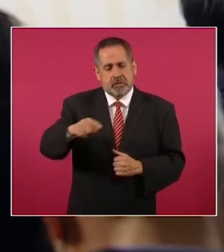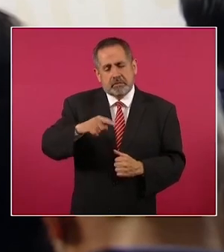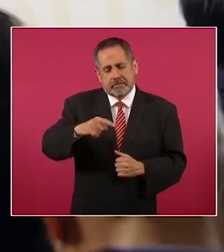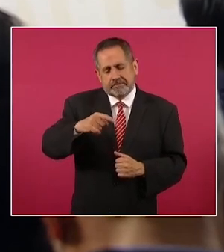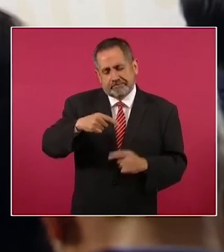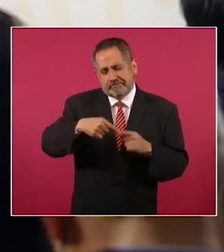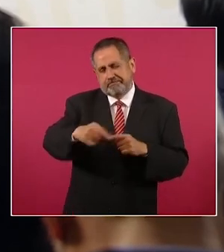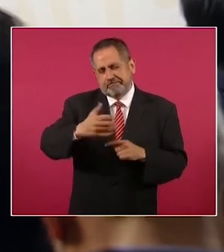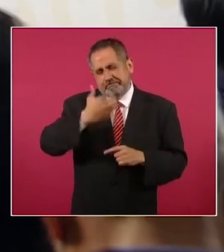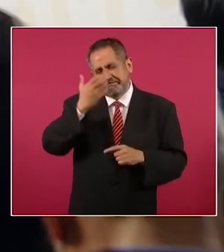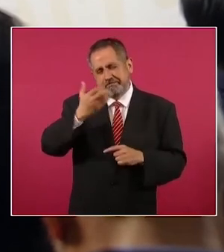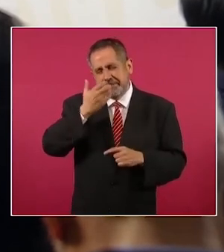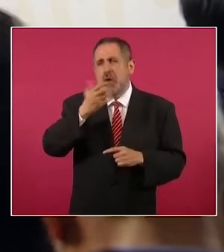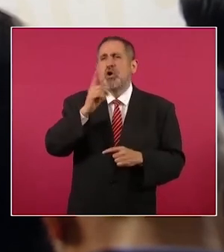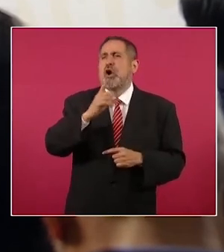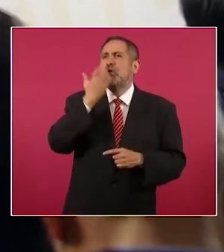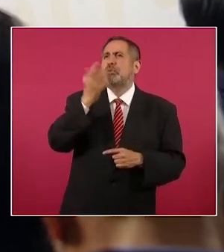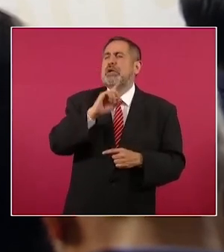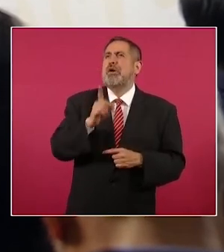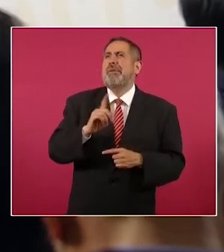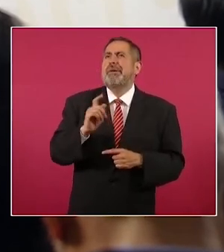acostumbrarnos, ¿no? No acostumbrarnos,